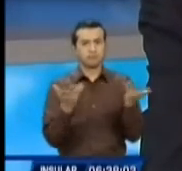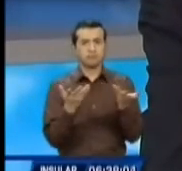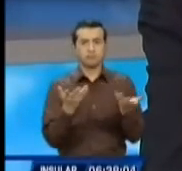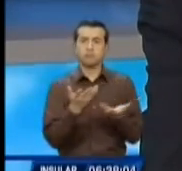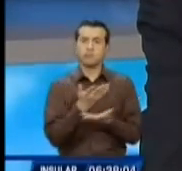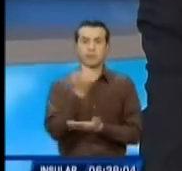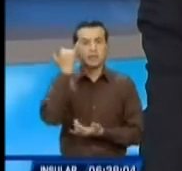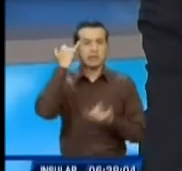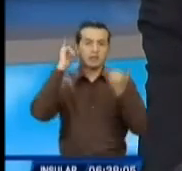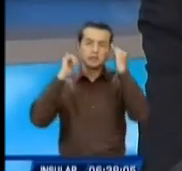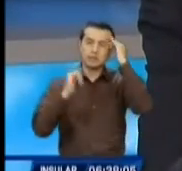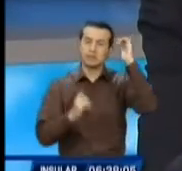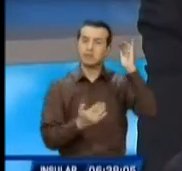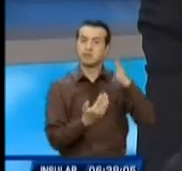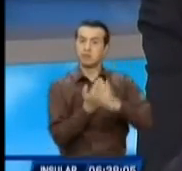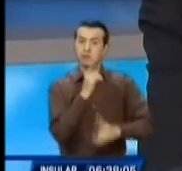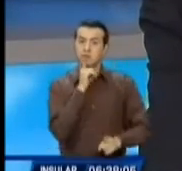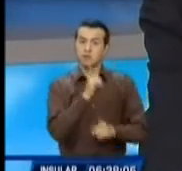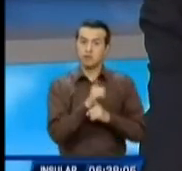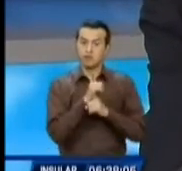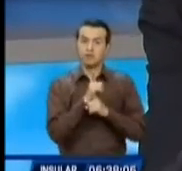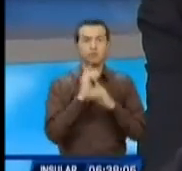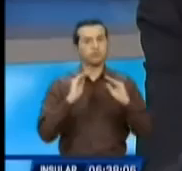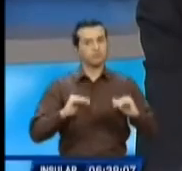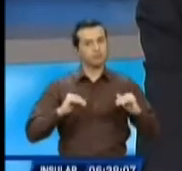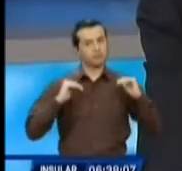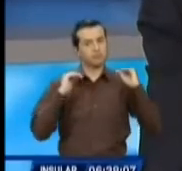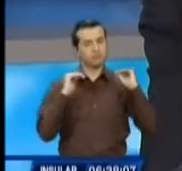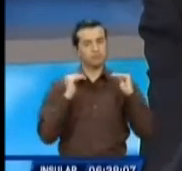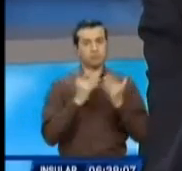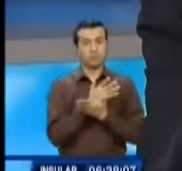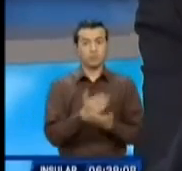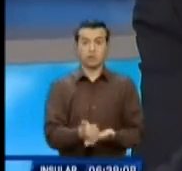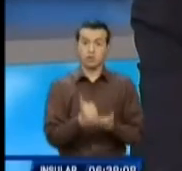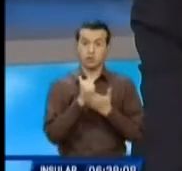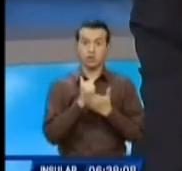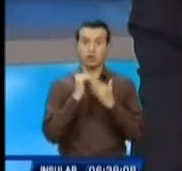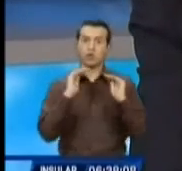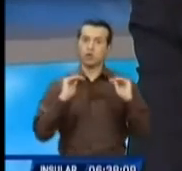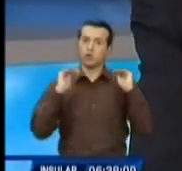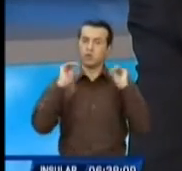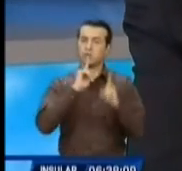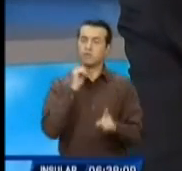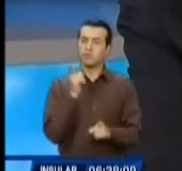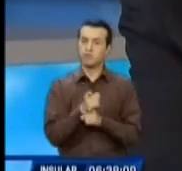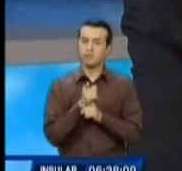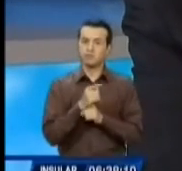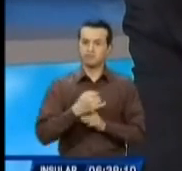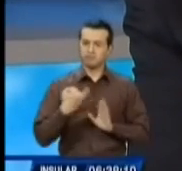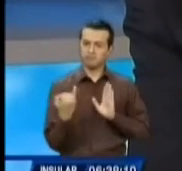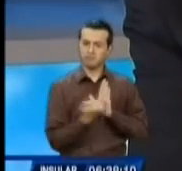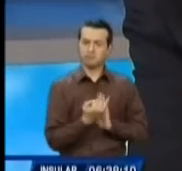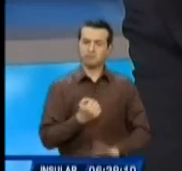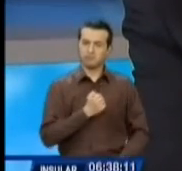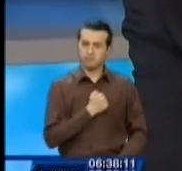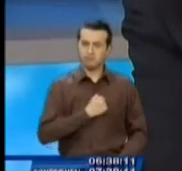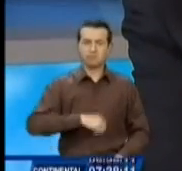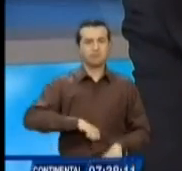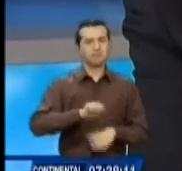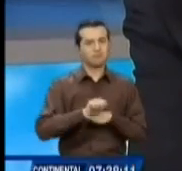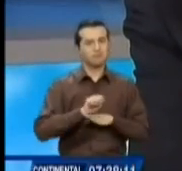esta iniciativa para fortalecer, para construir, para visibilizar esta identidad ecuatoriana,